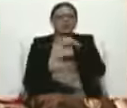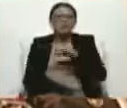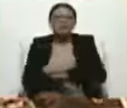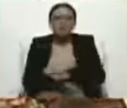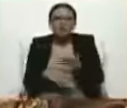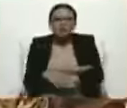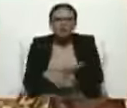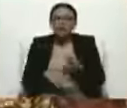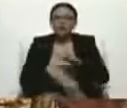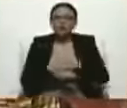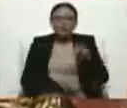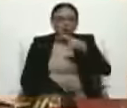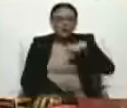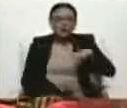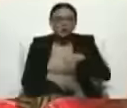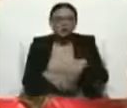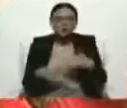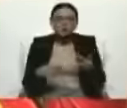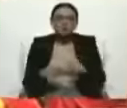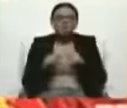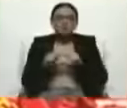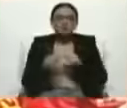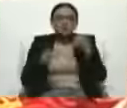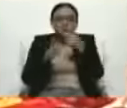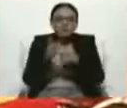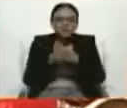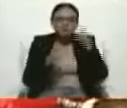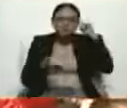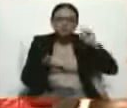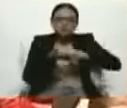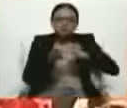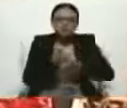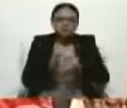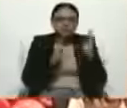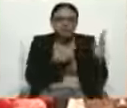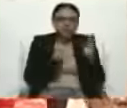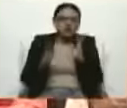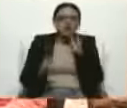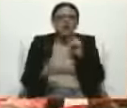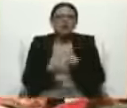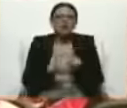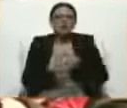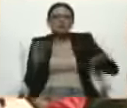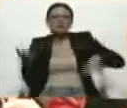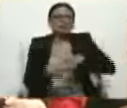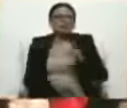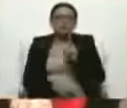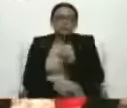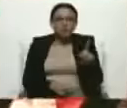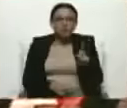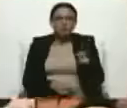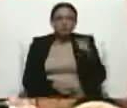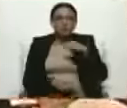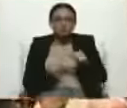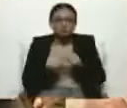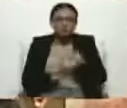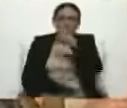nuestros, hay que ponerlos, ¿vale? Vean los candidatos de ellos, pues. 9